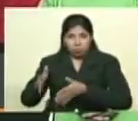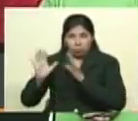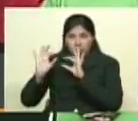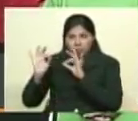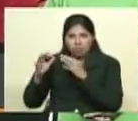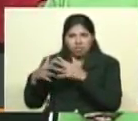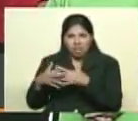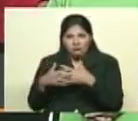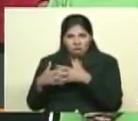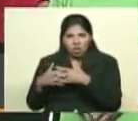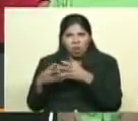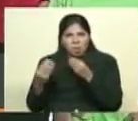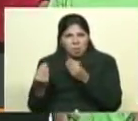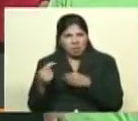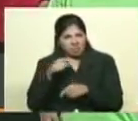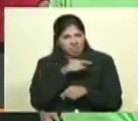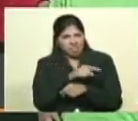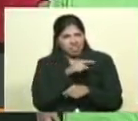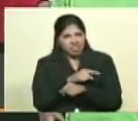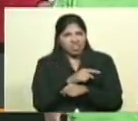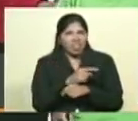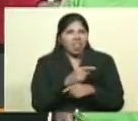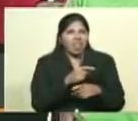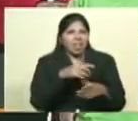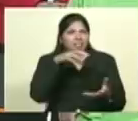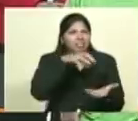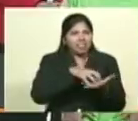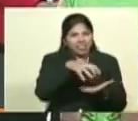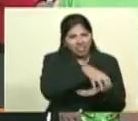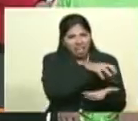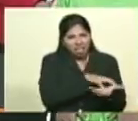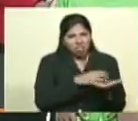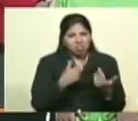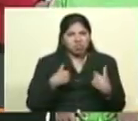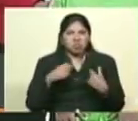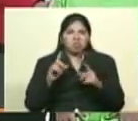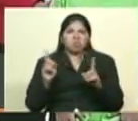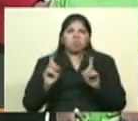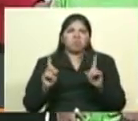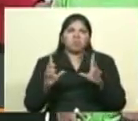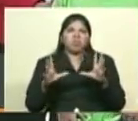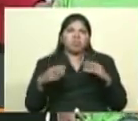un concejalito en Cabrutas o en Clarines. No, yo no cambio mi visa.